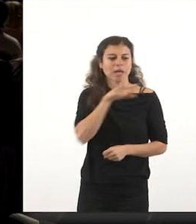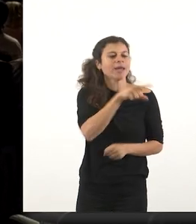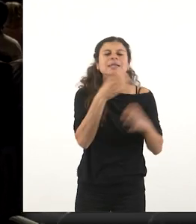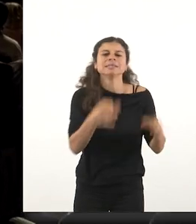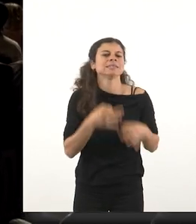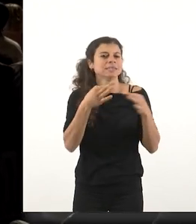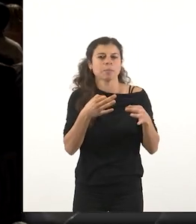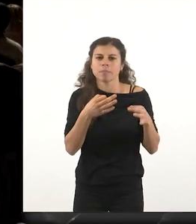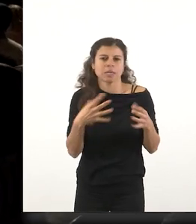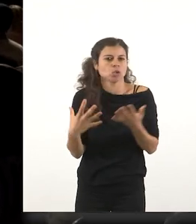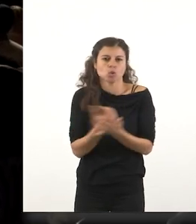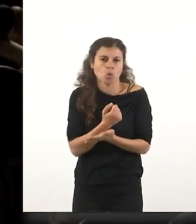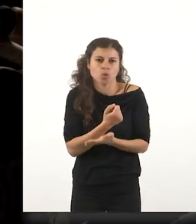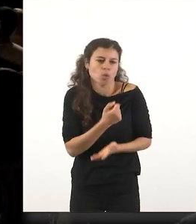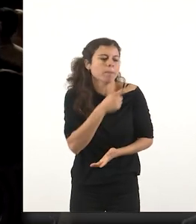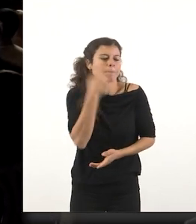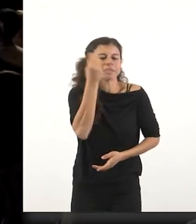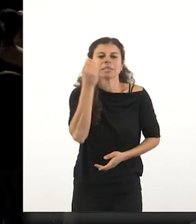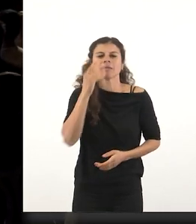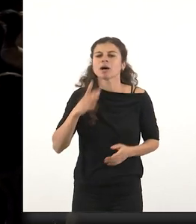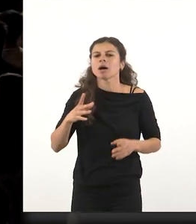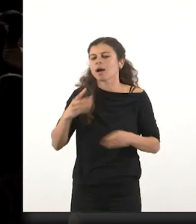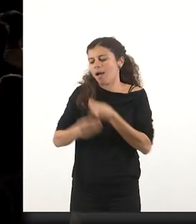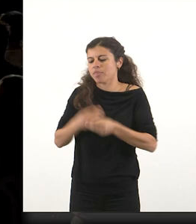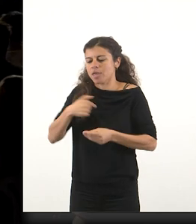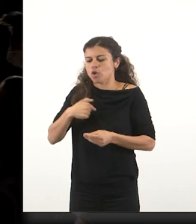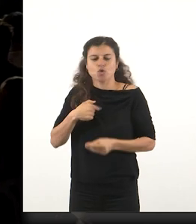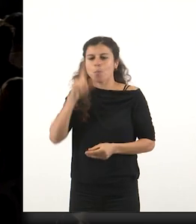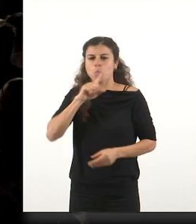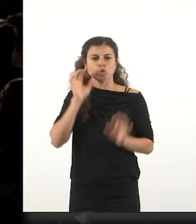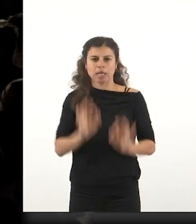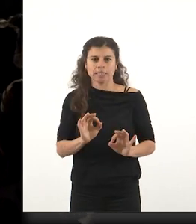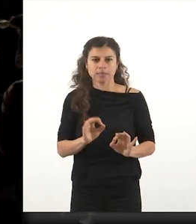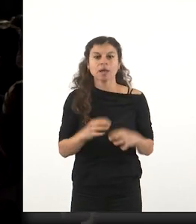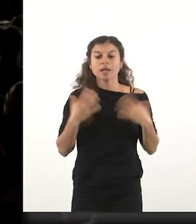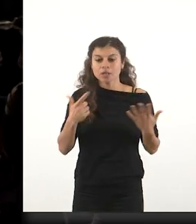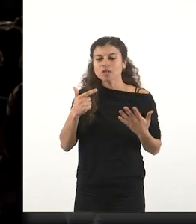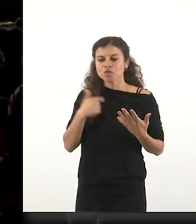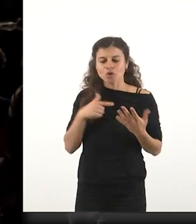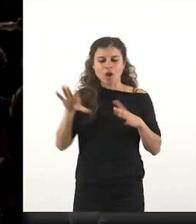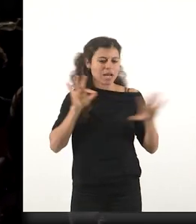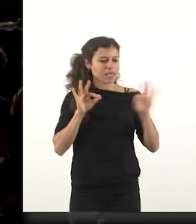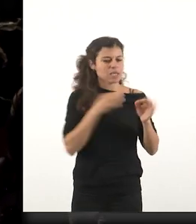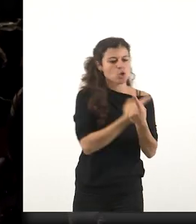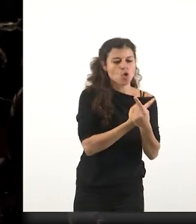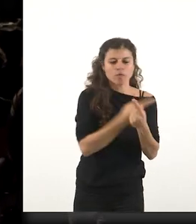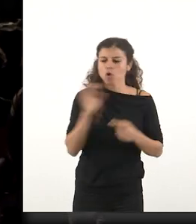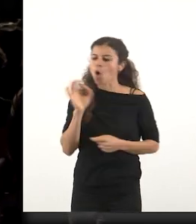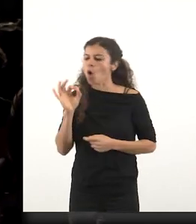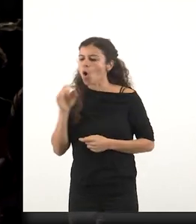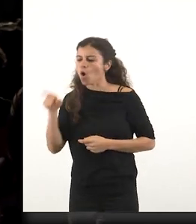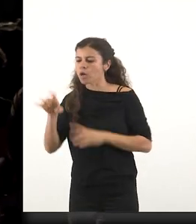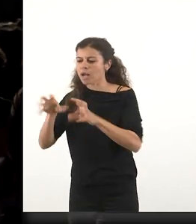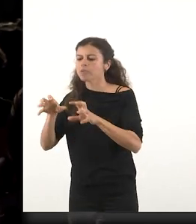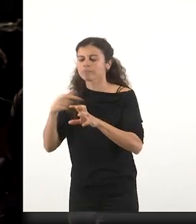a él? No amiga, no taekwondo. Pues esta vez elegí la radio, porque en la radio me escuché la voz interior, que es la primera que te rompe cuando te